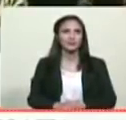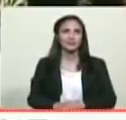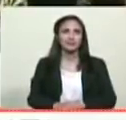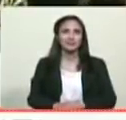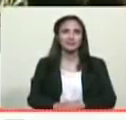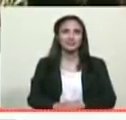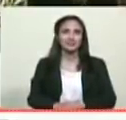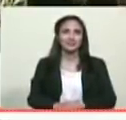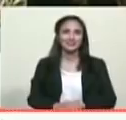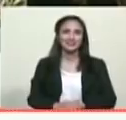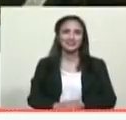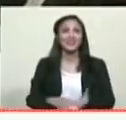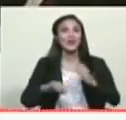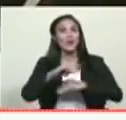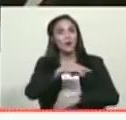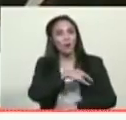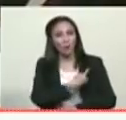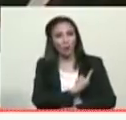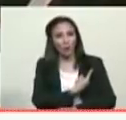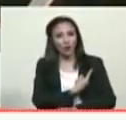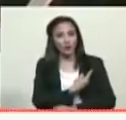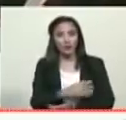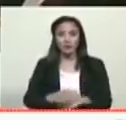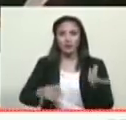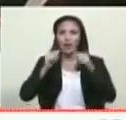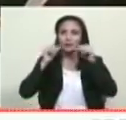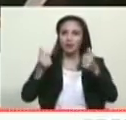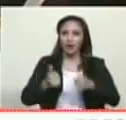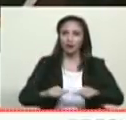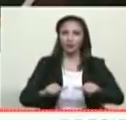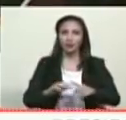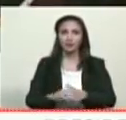Universidad Nacional Experimental de las Artes,